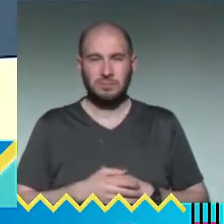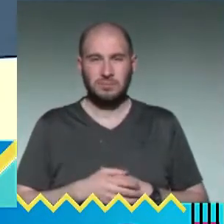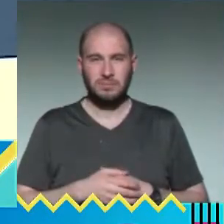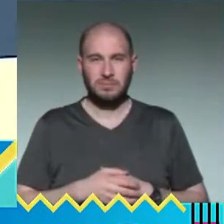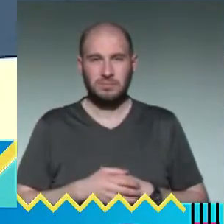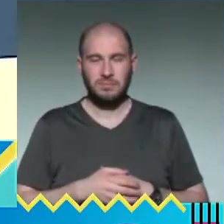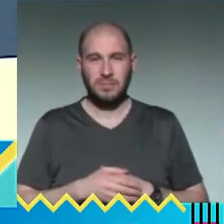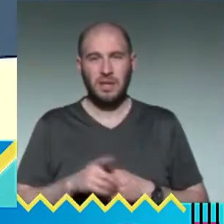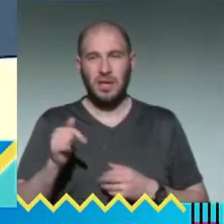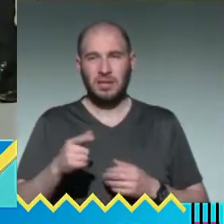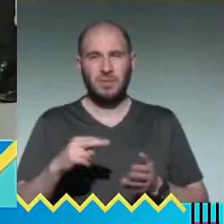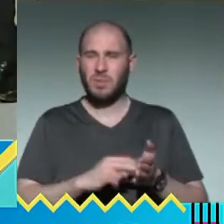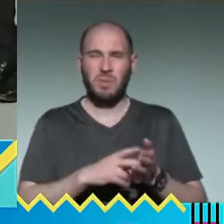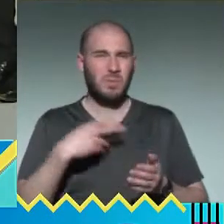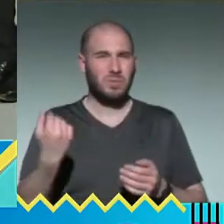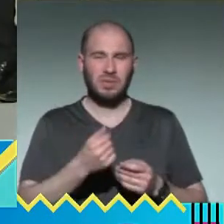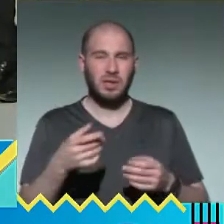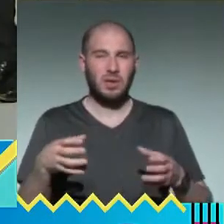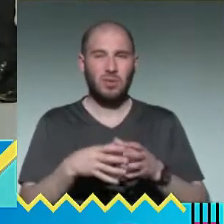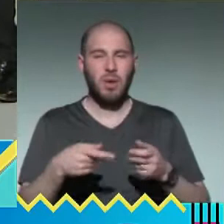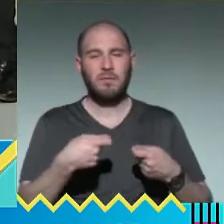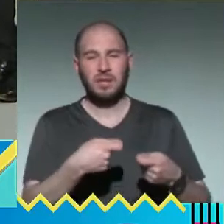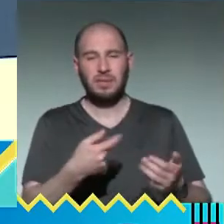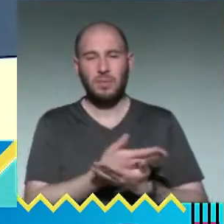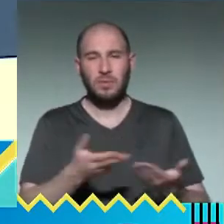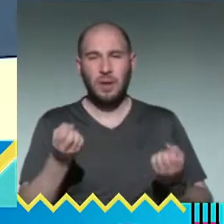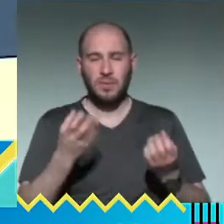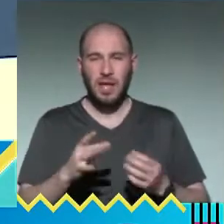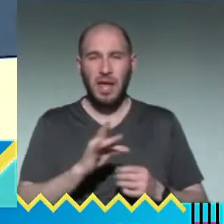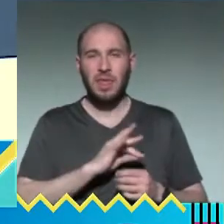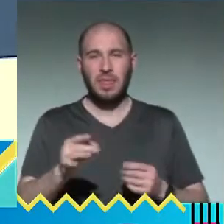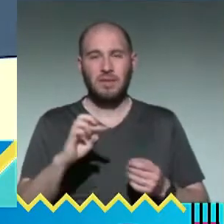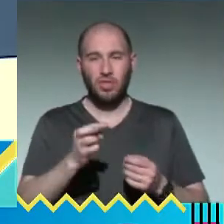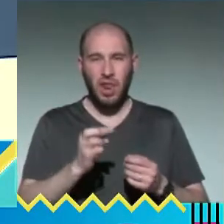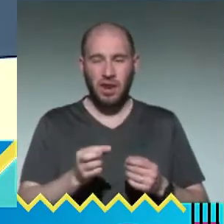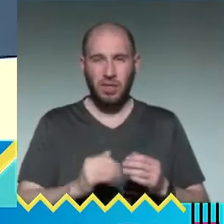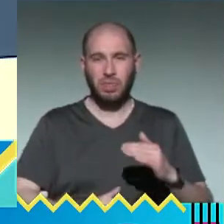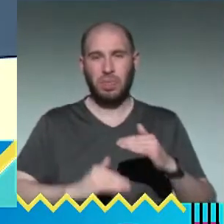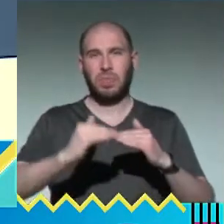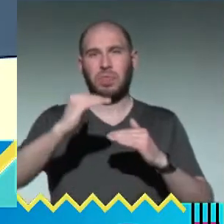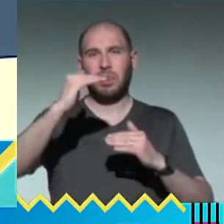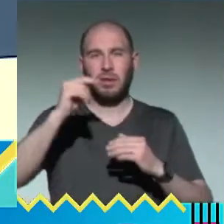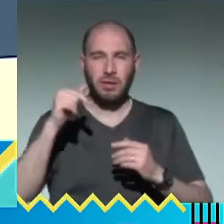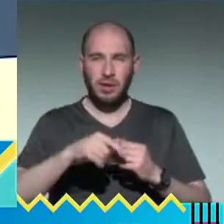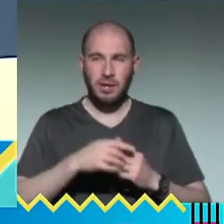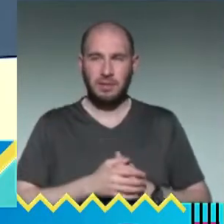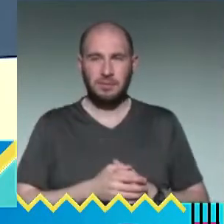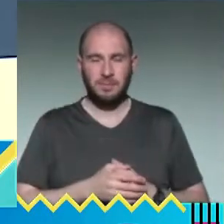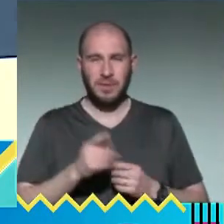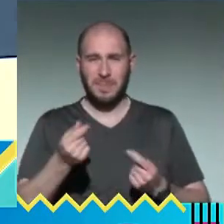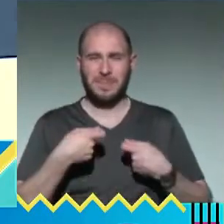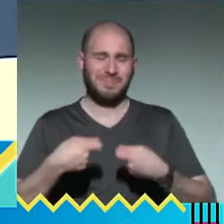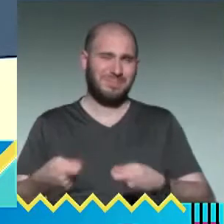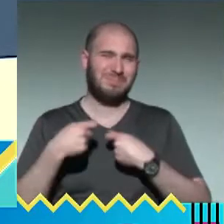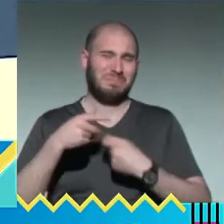Y evidentemente eso tiene un impacto fundamental sobre el sistema de las finanzas públicas porque la deuda dolarizada, el alto stock, hace que se nos esté yendo mucho